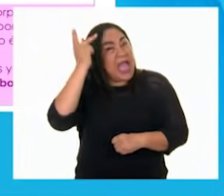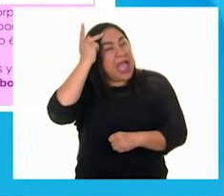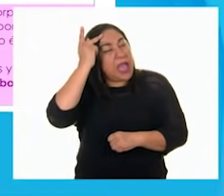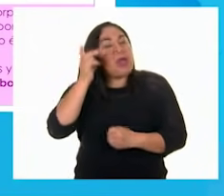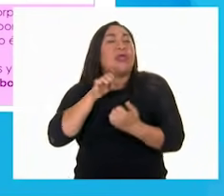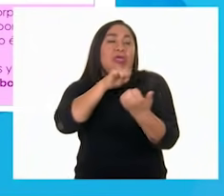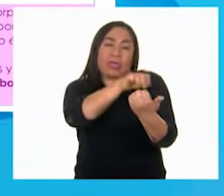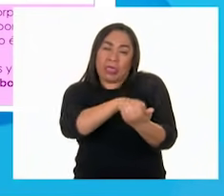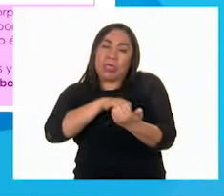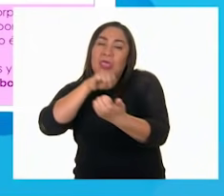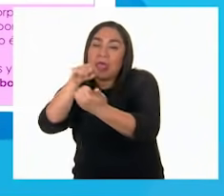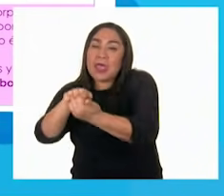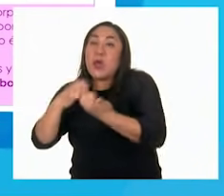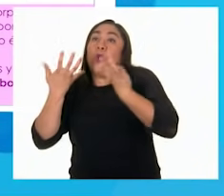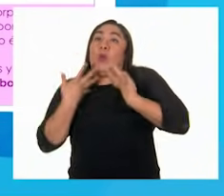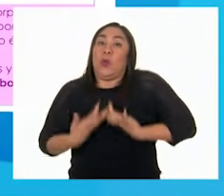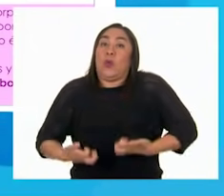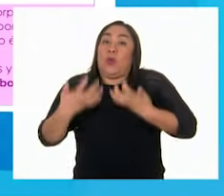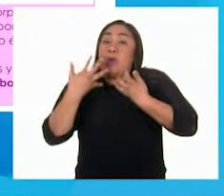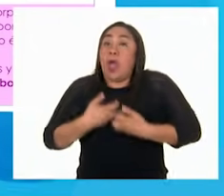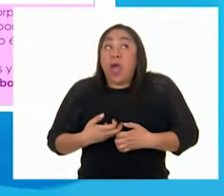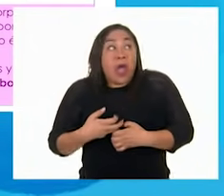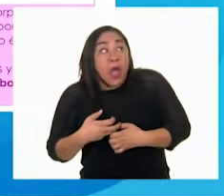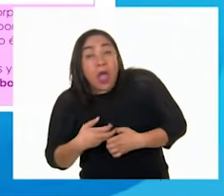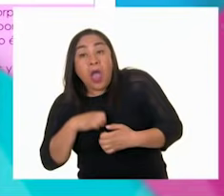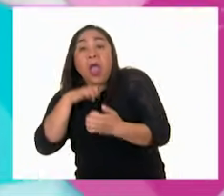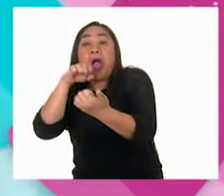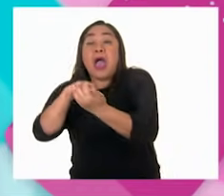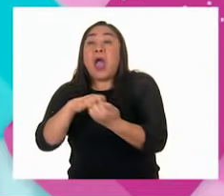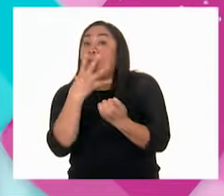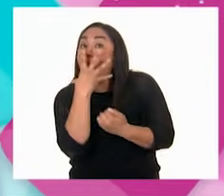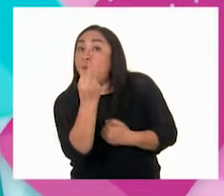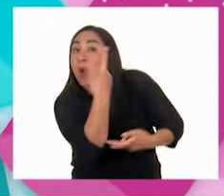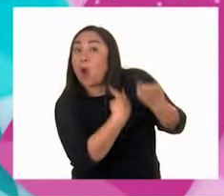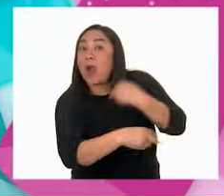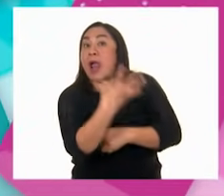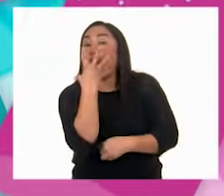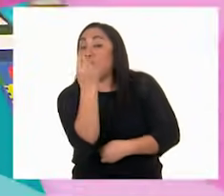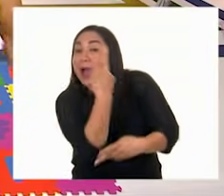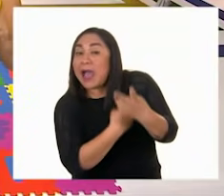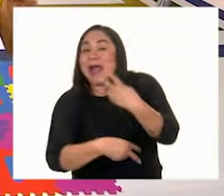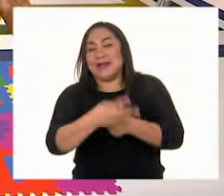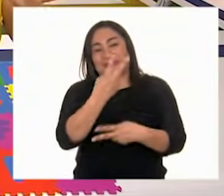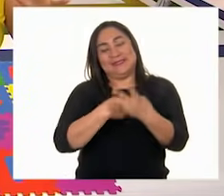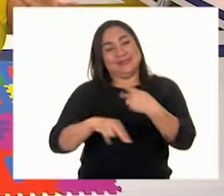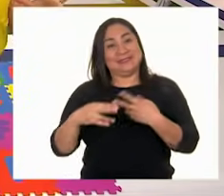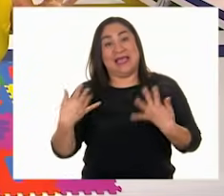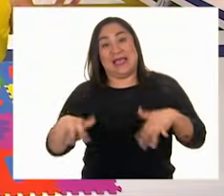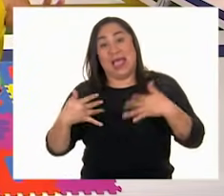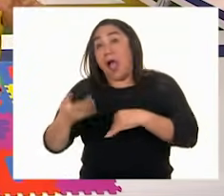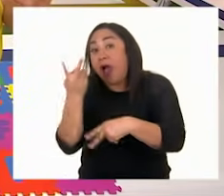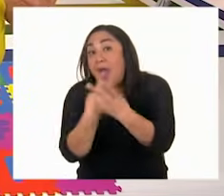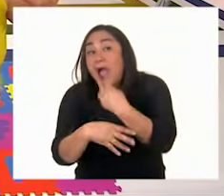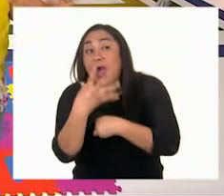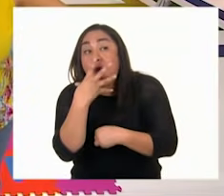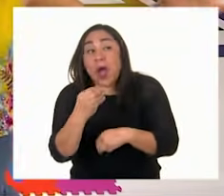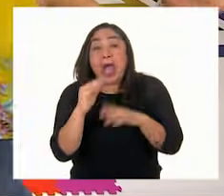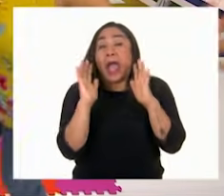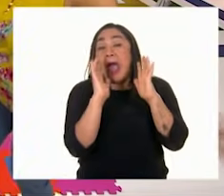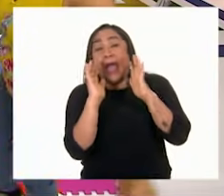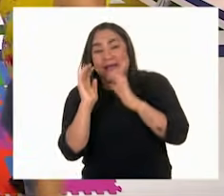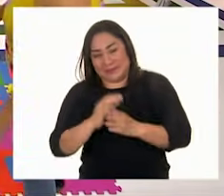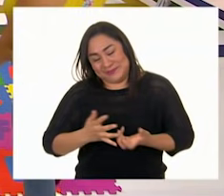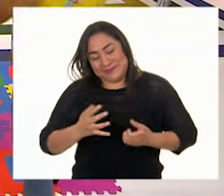gritando, el lobo, viene el lobo. ¡Viene el lobo! ¡Viene el lobo, viene el lobo, viene el lobo! ¡Cuidado, el